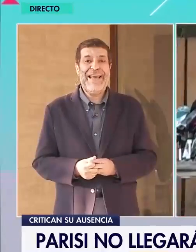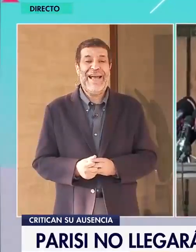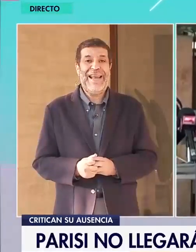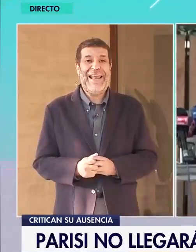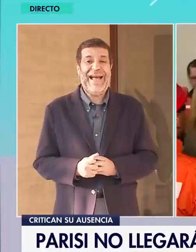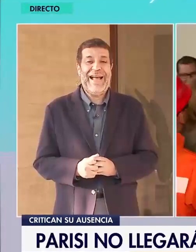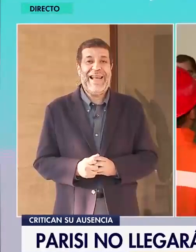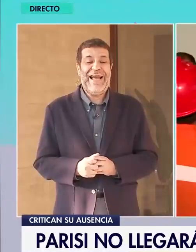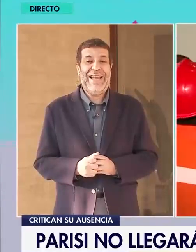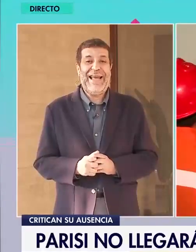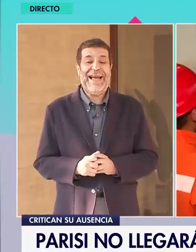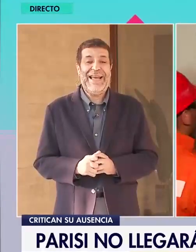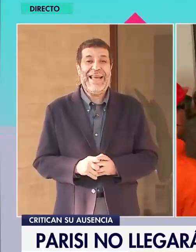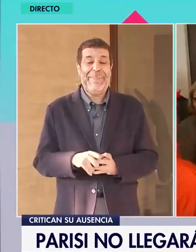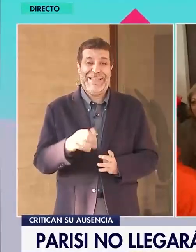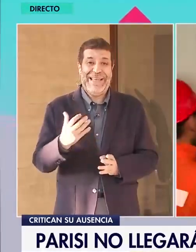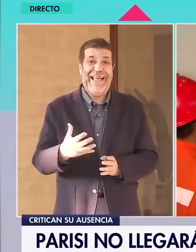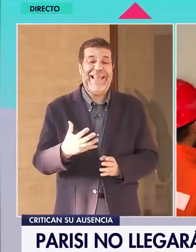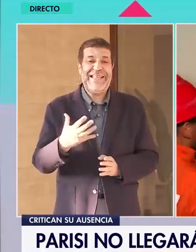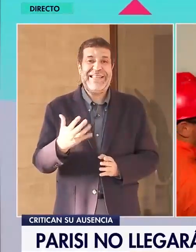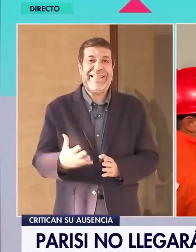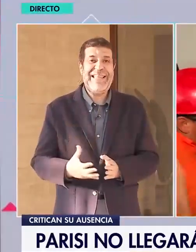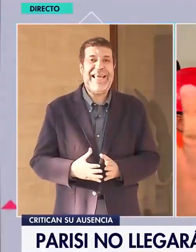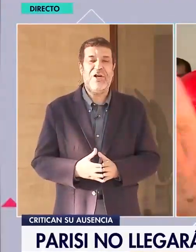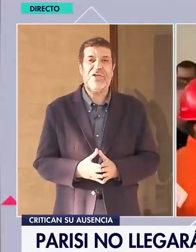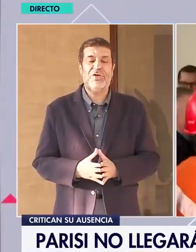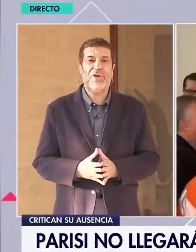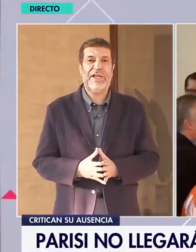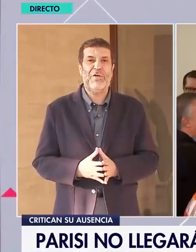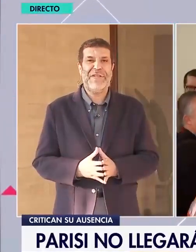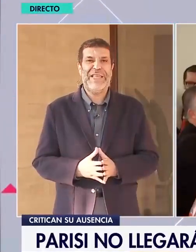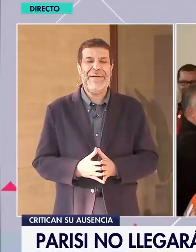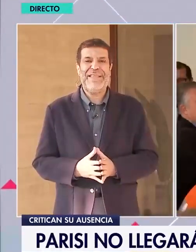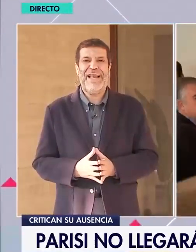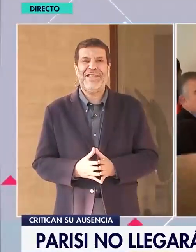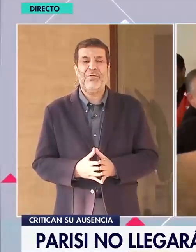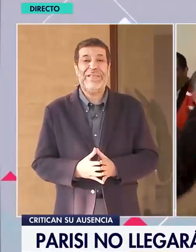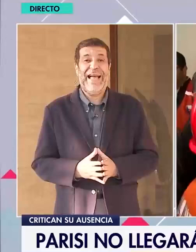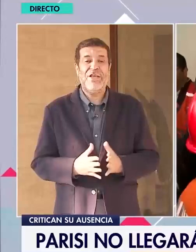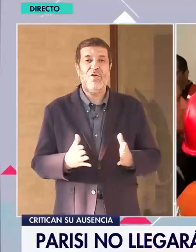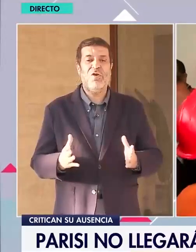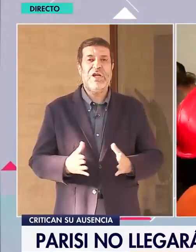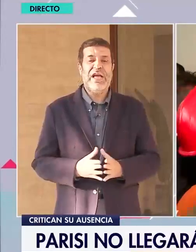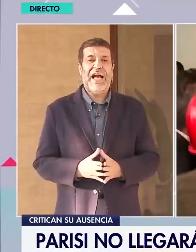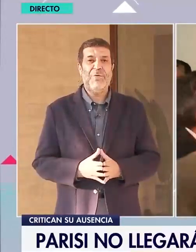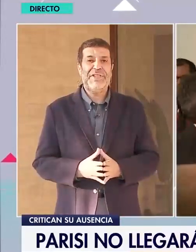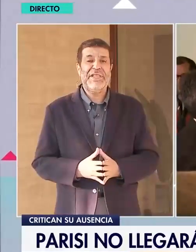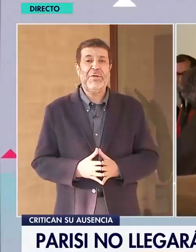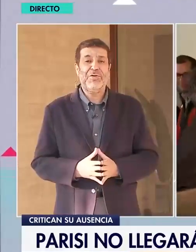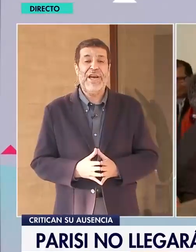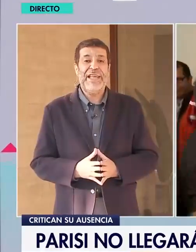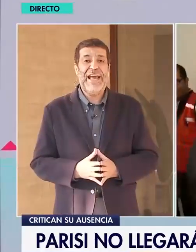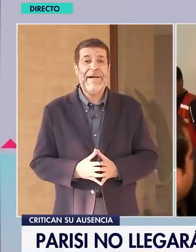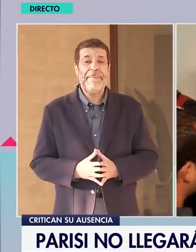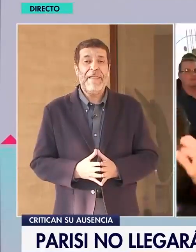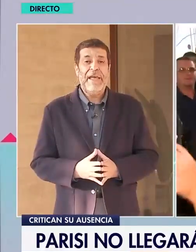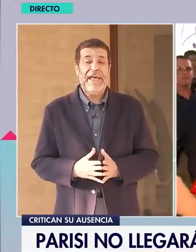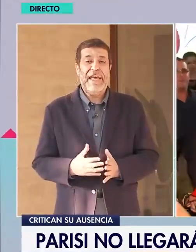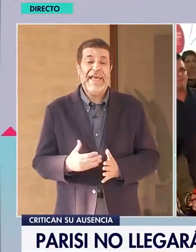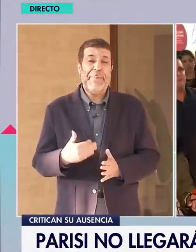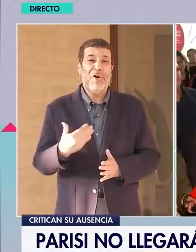alguna manera, la incapacidad de entender, ¿no es cierto?, que esto efectivamente le hace un daño a nuestra